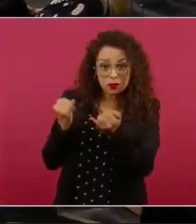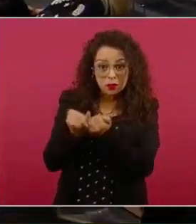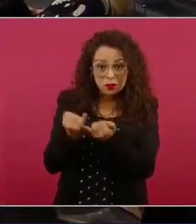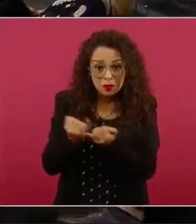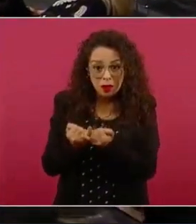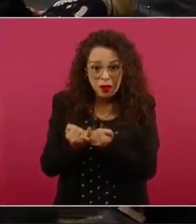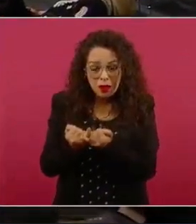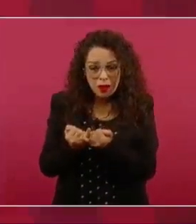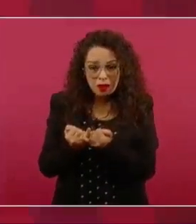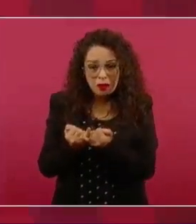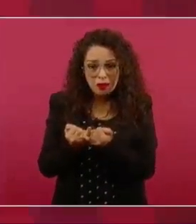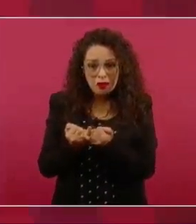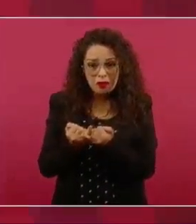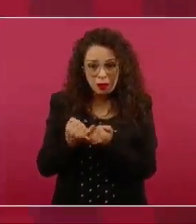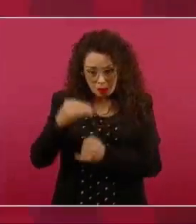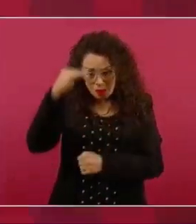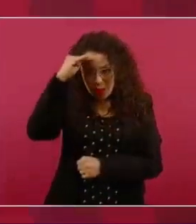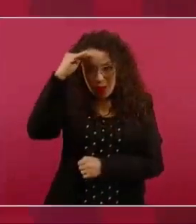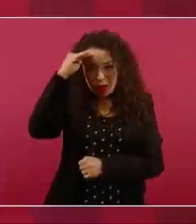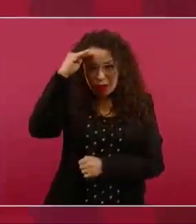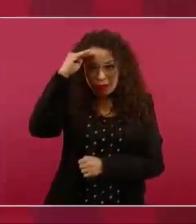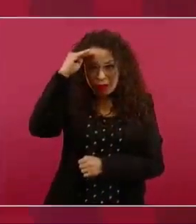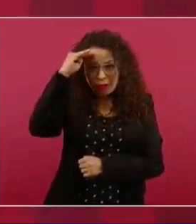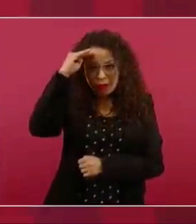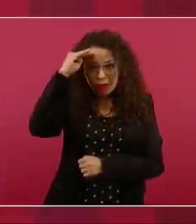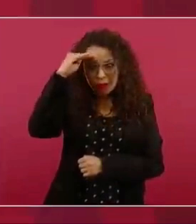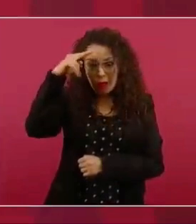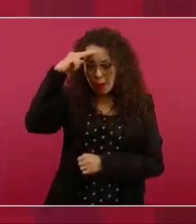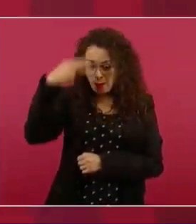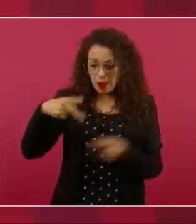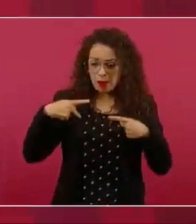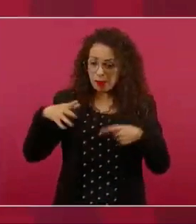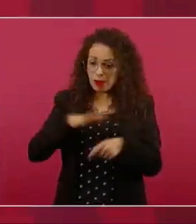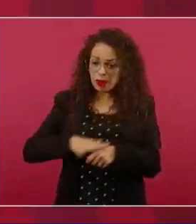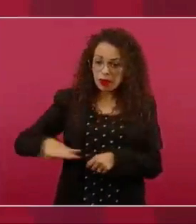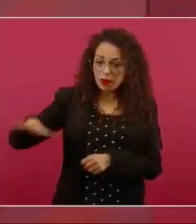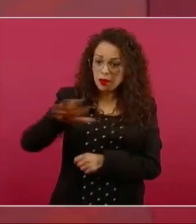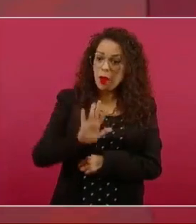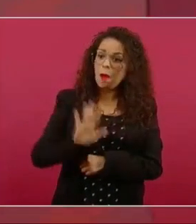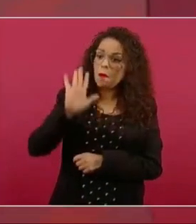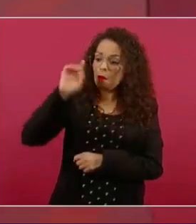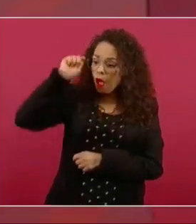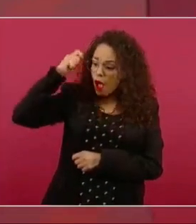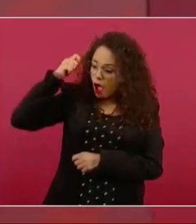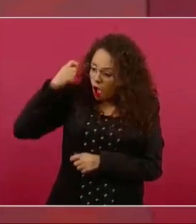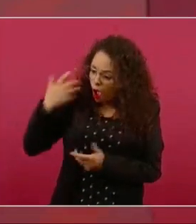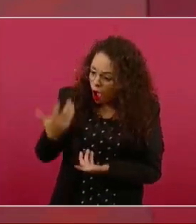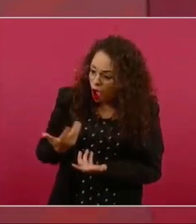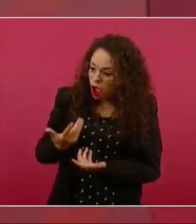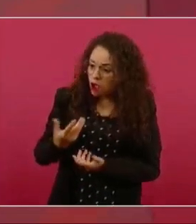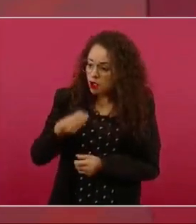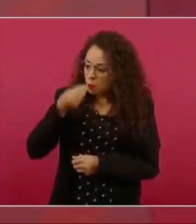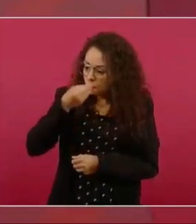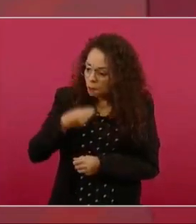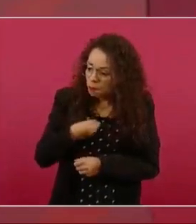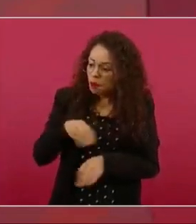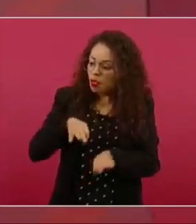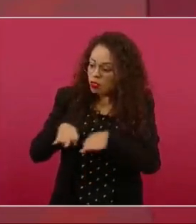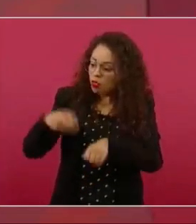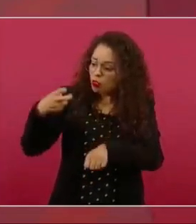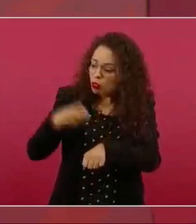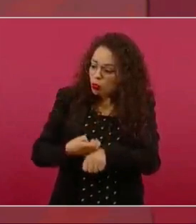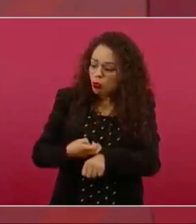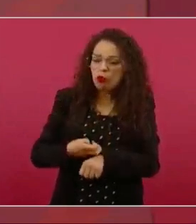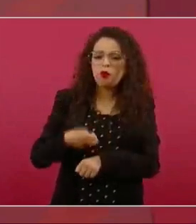de que los mexicanos son vasallos? ¿O estamos en la época de la esclavitud de